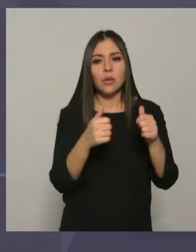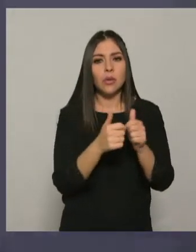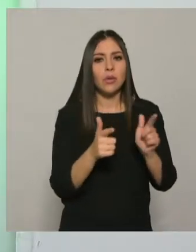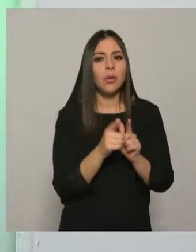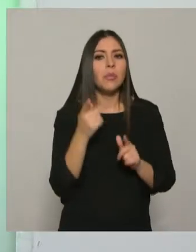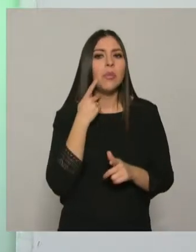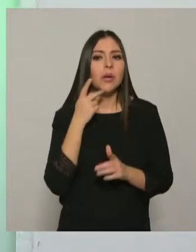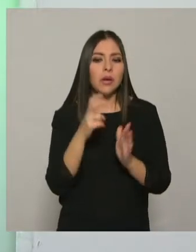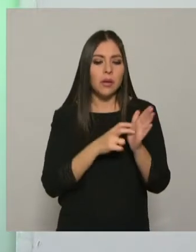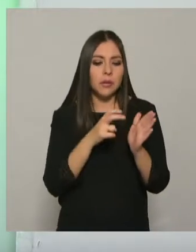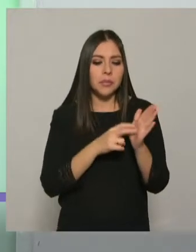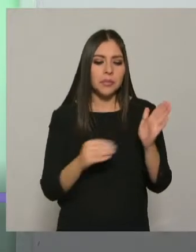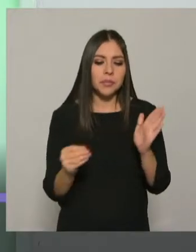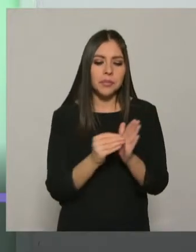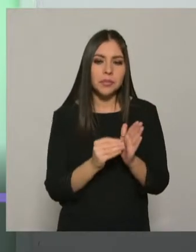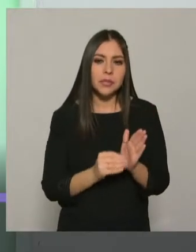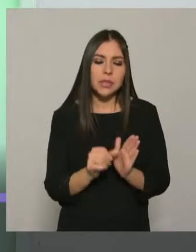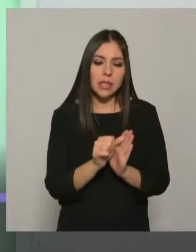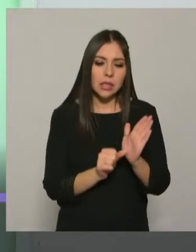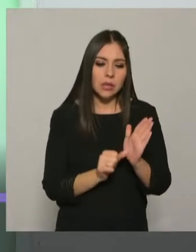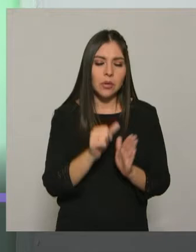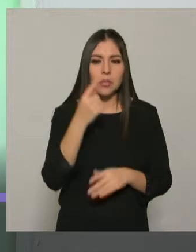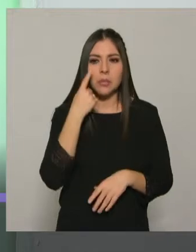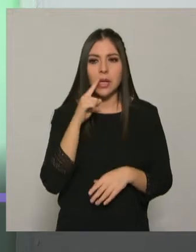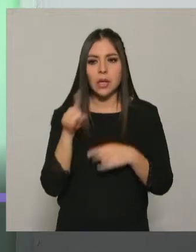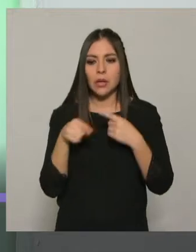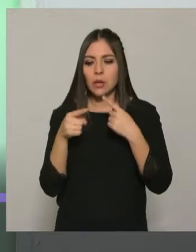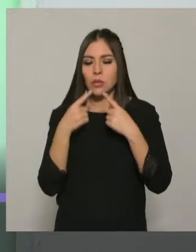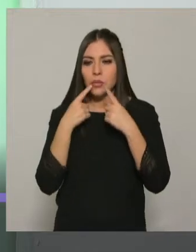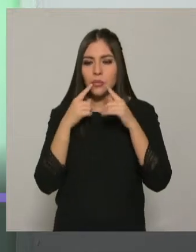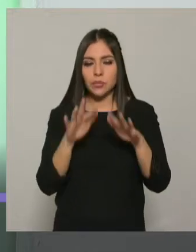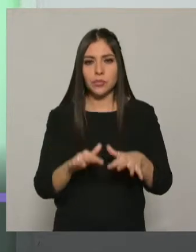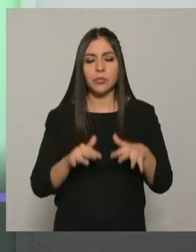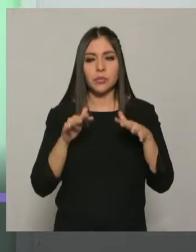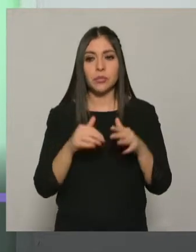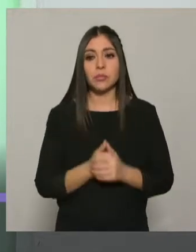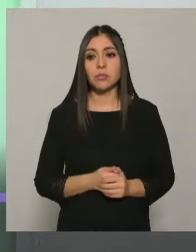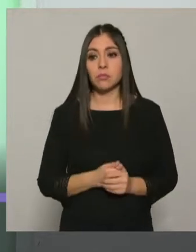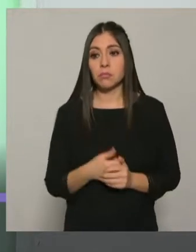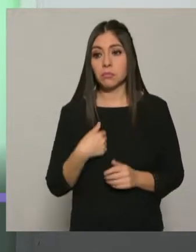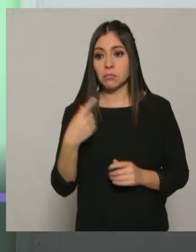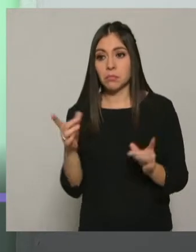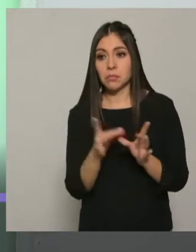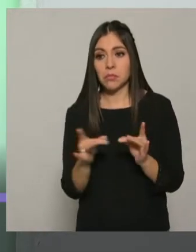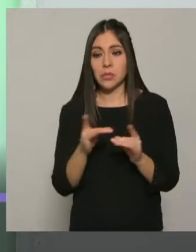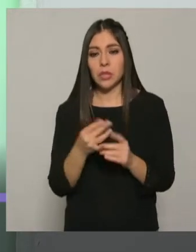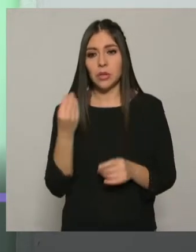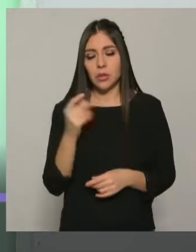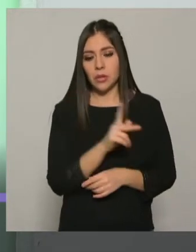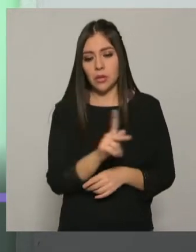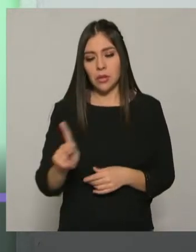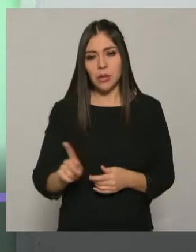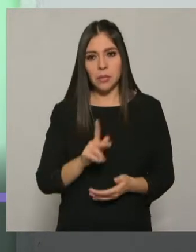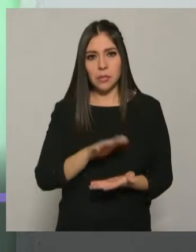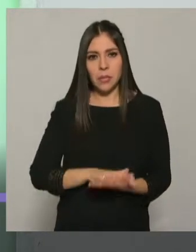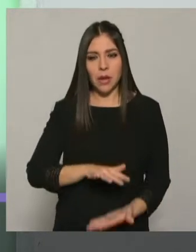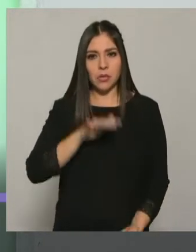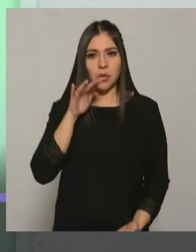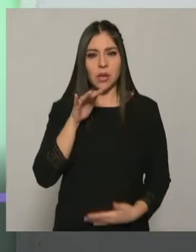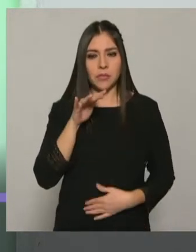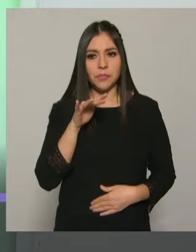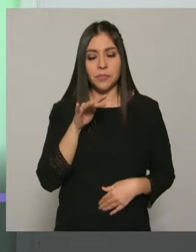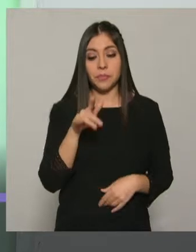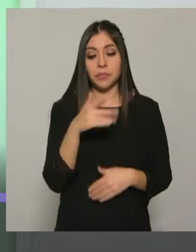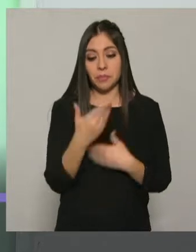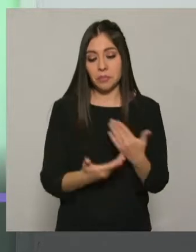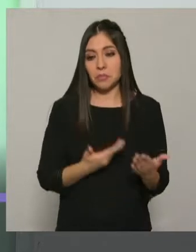algunos artículos que debatirán en el Pleno. Yo anticipo que va a ser una mayoría. Obviamente la iniciativa tendrá que